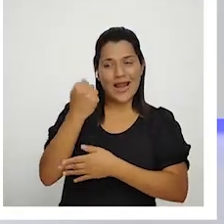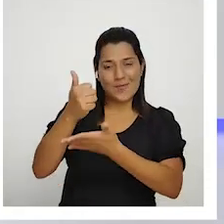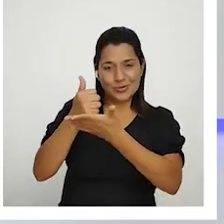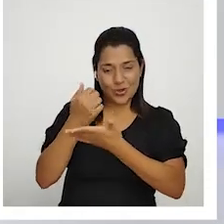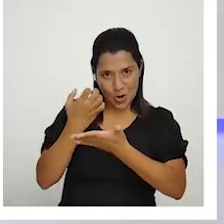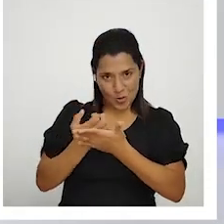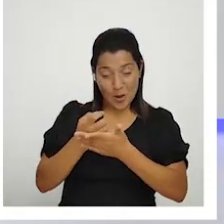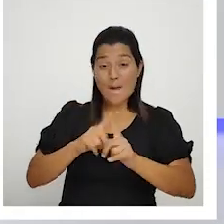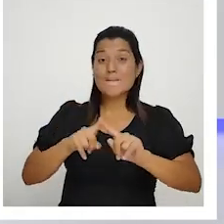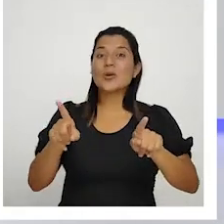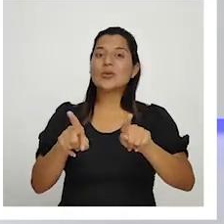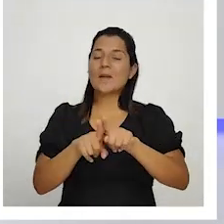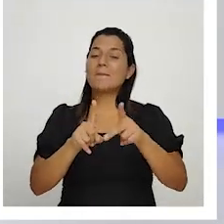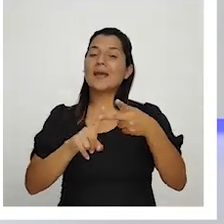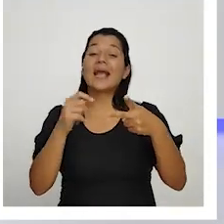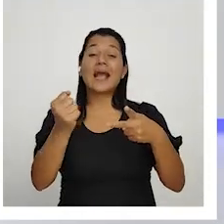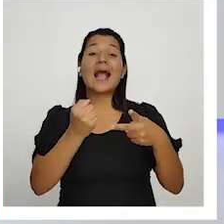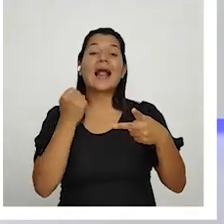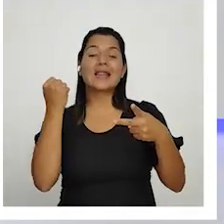ganamos